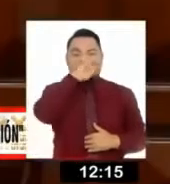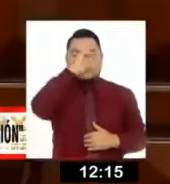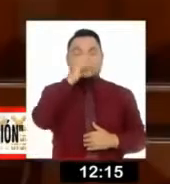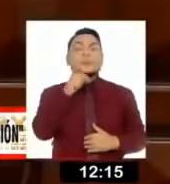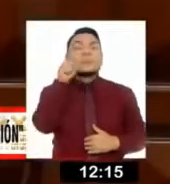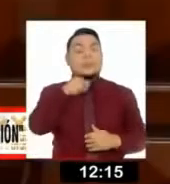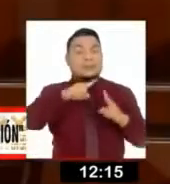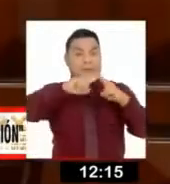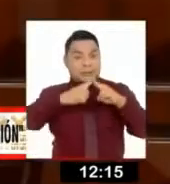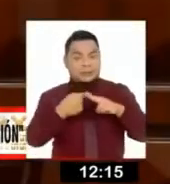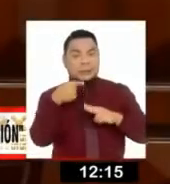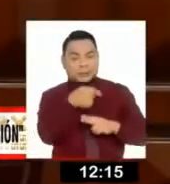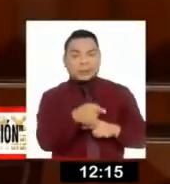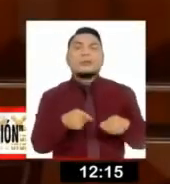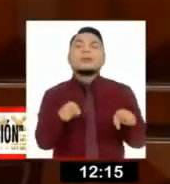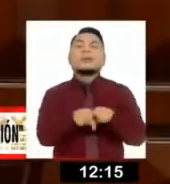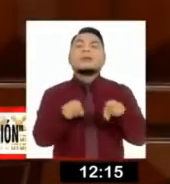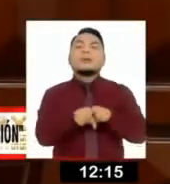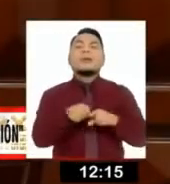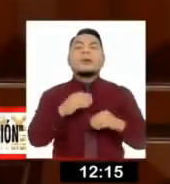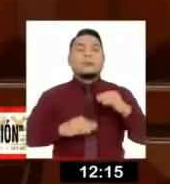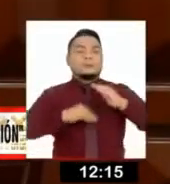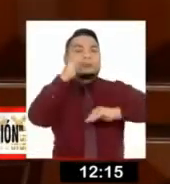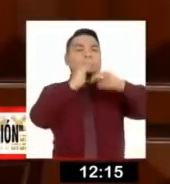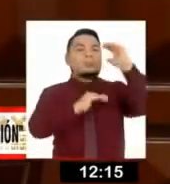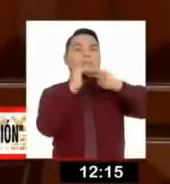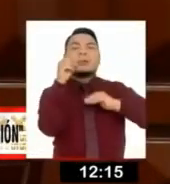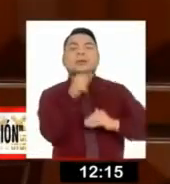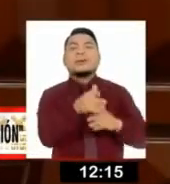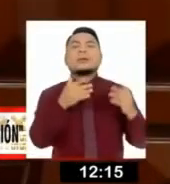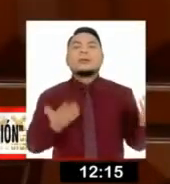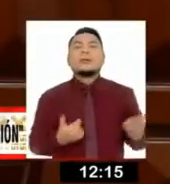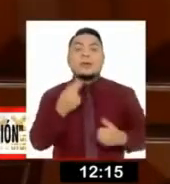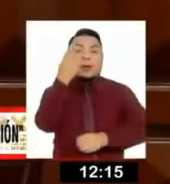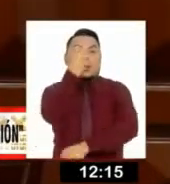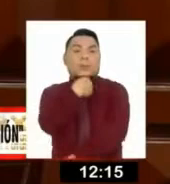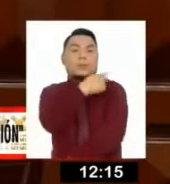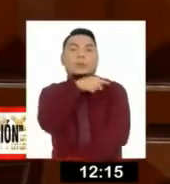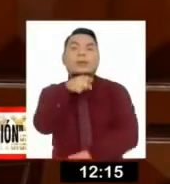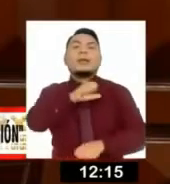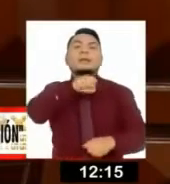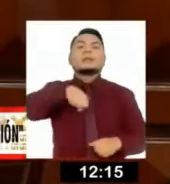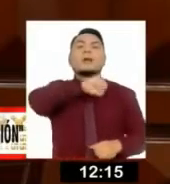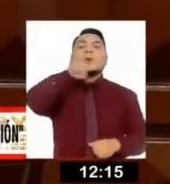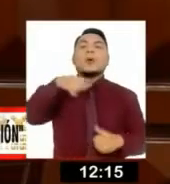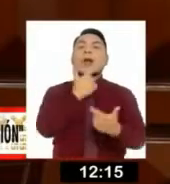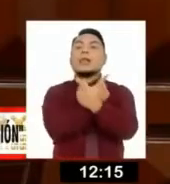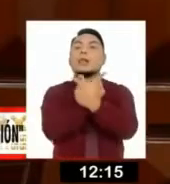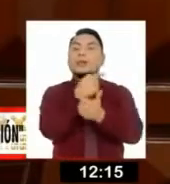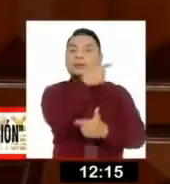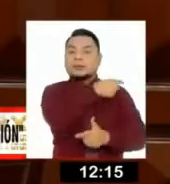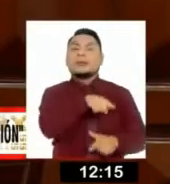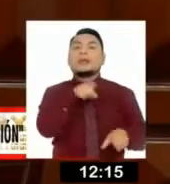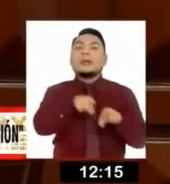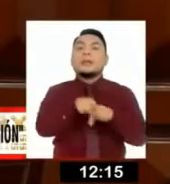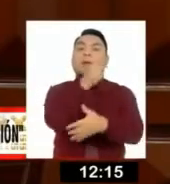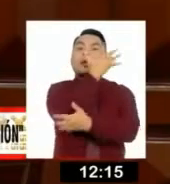Iniciaremos además con la construcción del hospital en San Juan del Lurigancho y en El Orae.